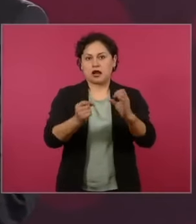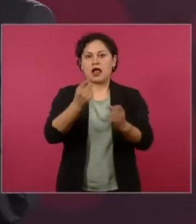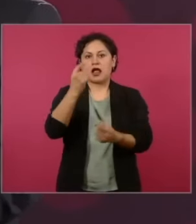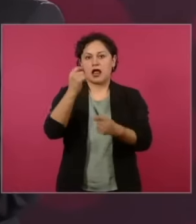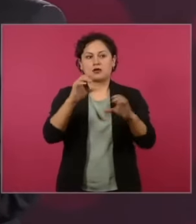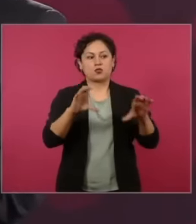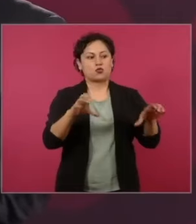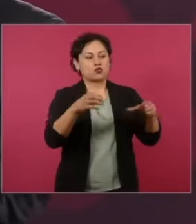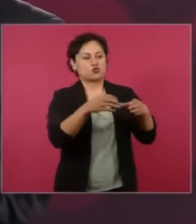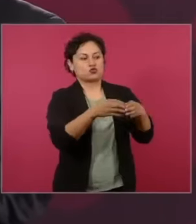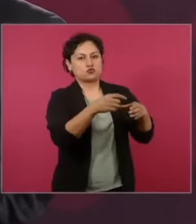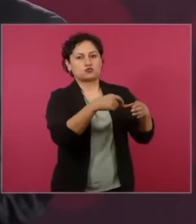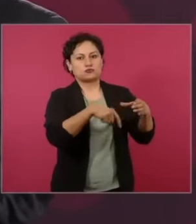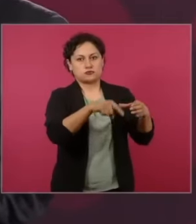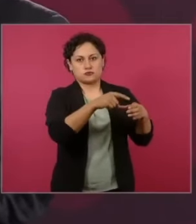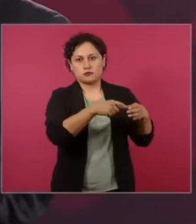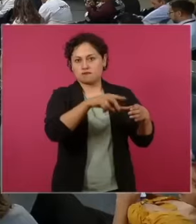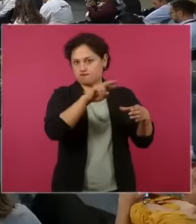auténticos